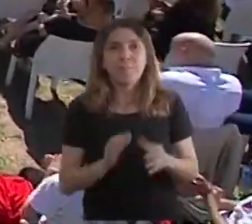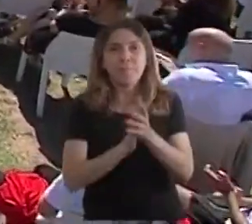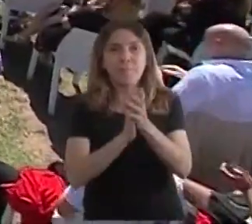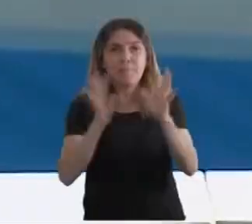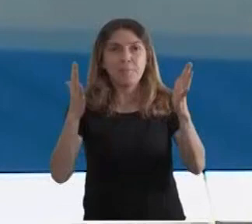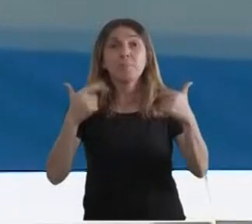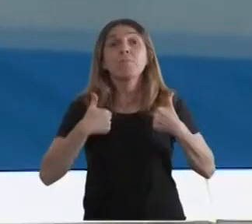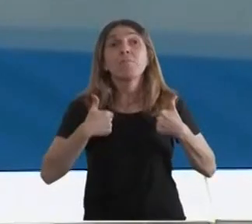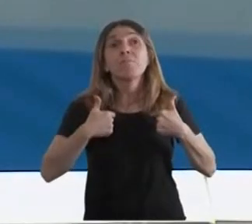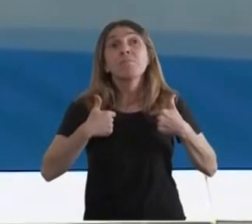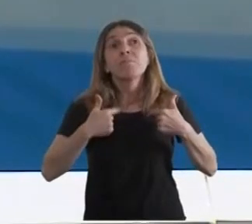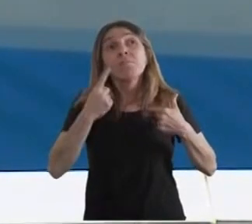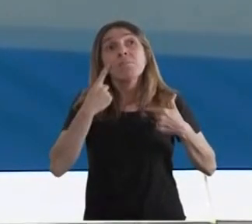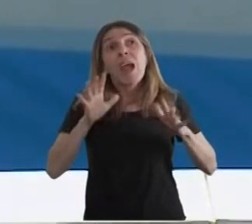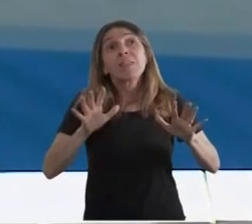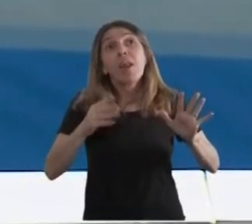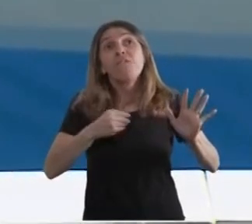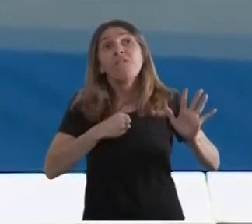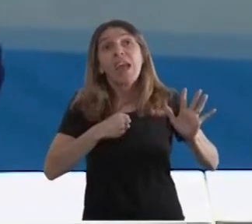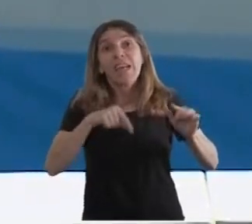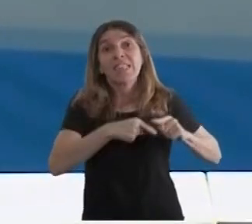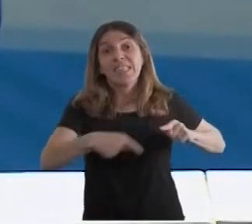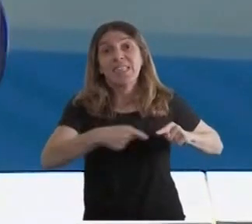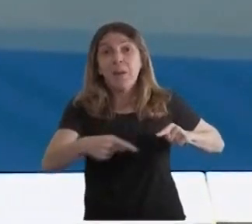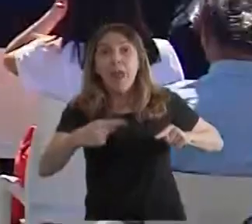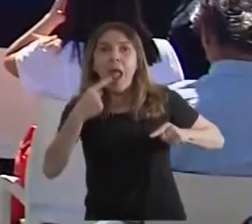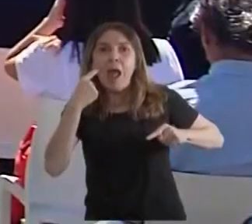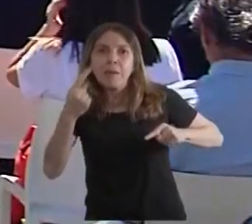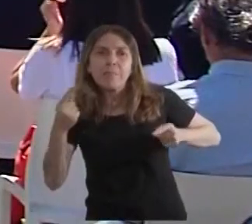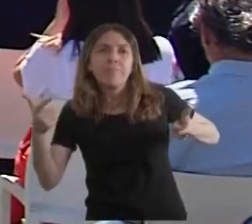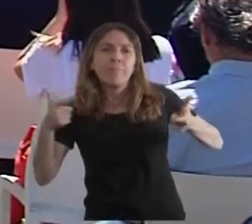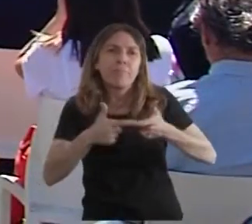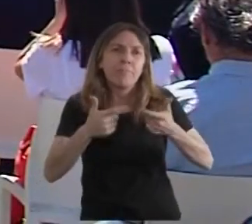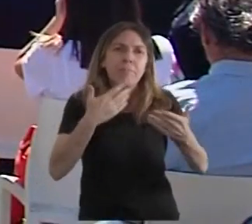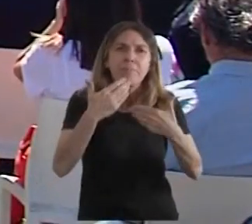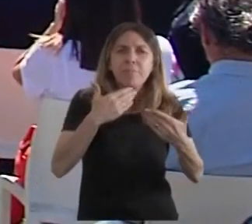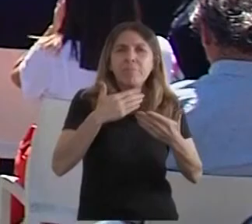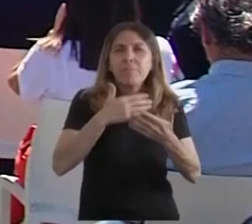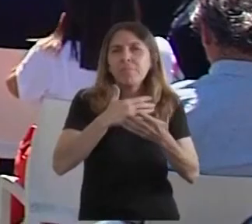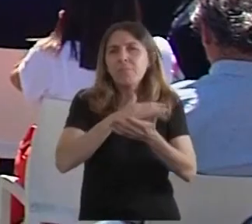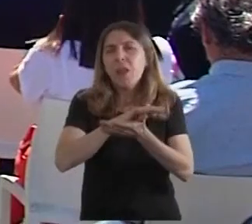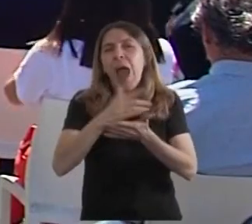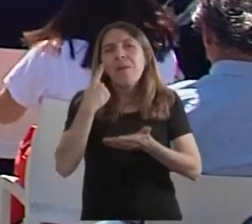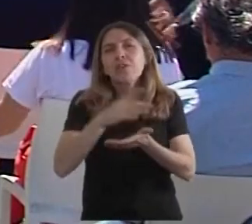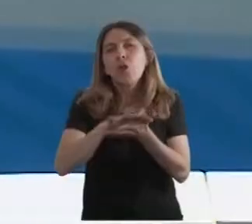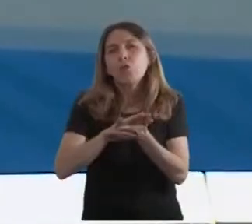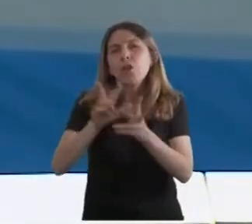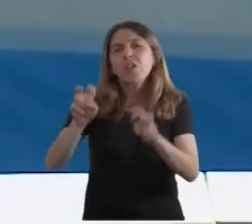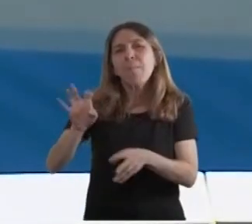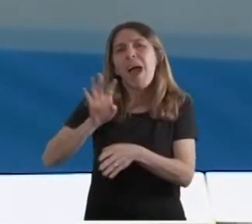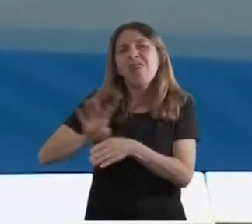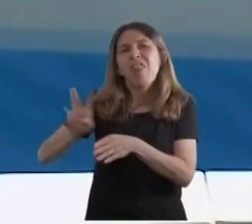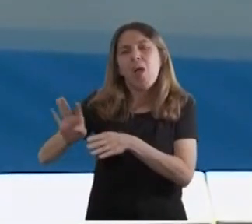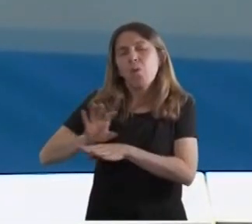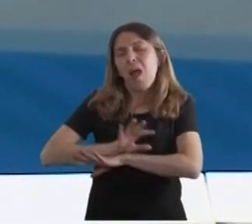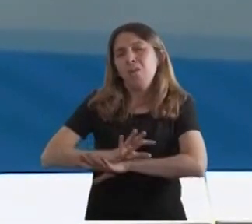espero que esta semana podamos empezar a poner orden al tema la deuda tremenda que le